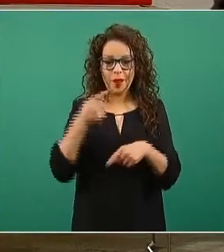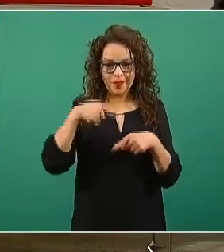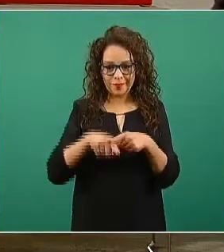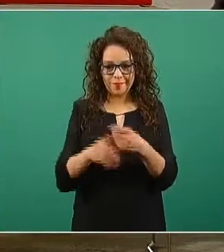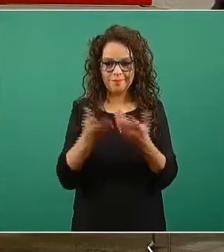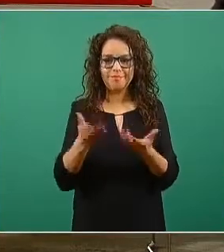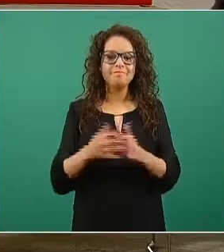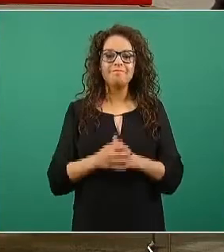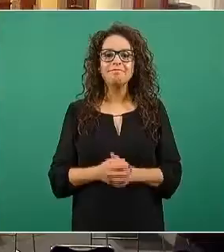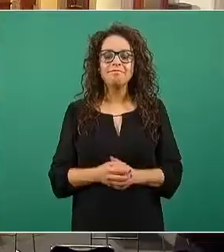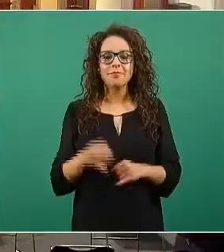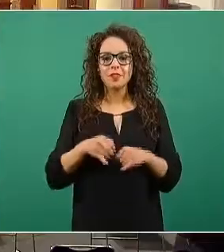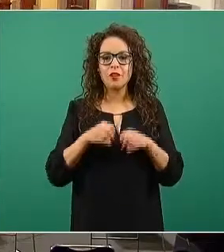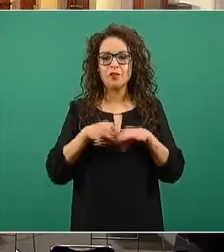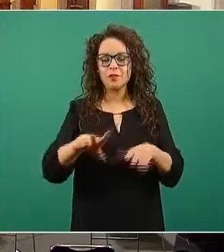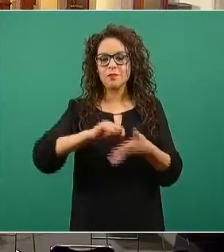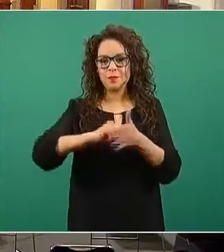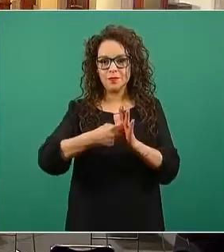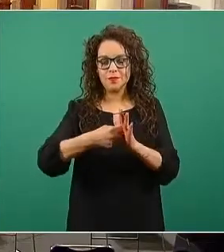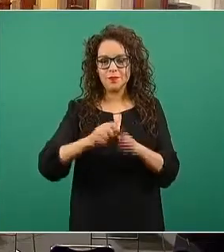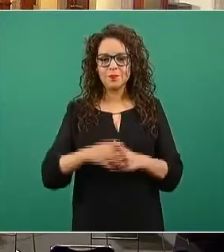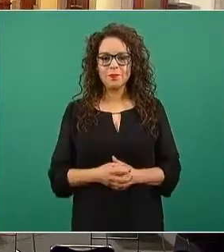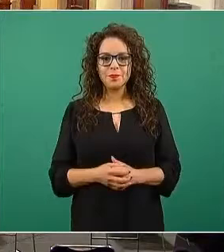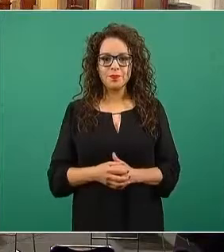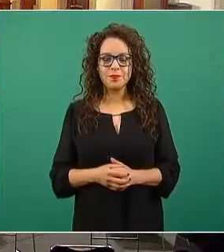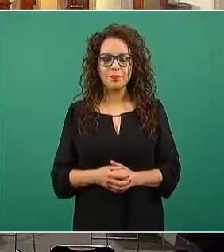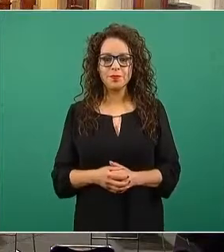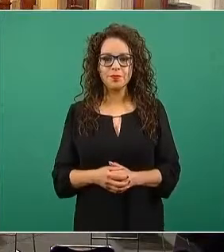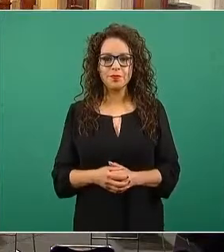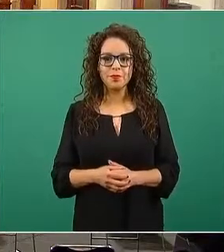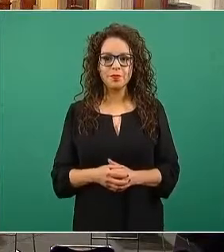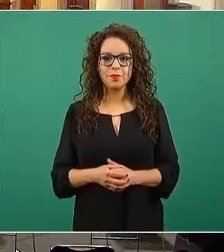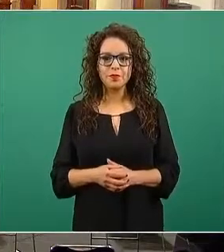al informe técnico.